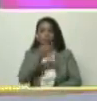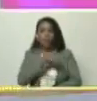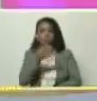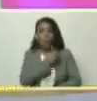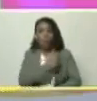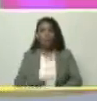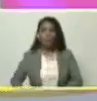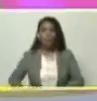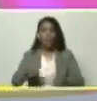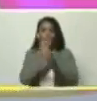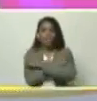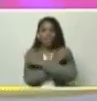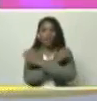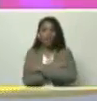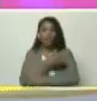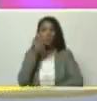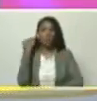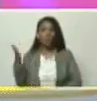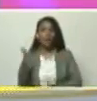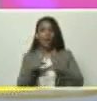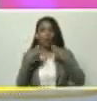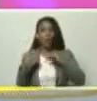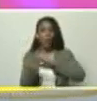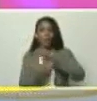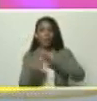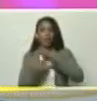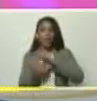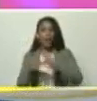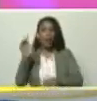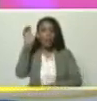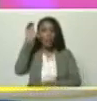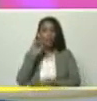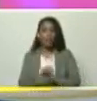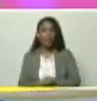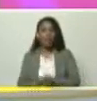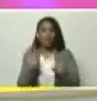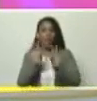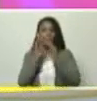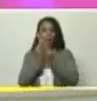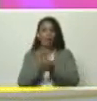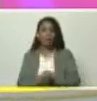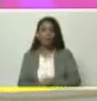presidente. Felicidades a usted, a todos los bachilleres de la patria, familiares.